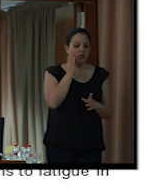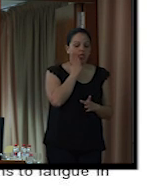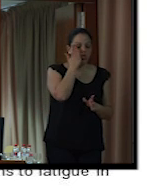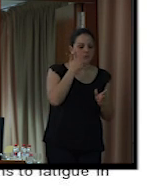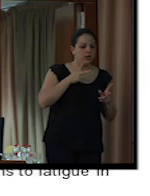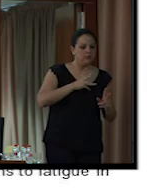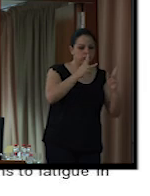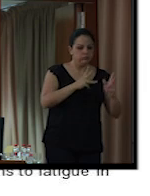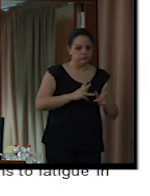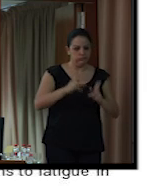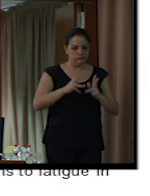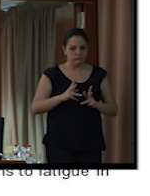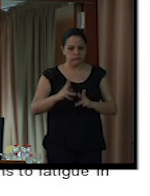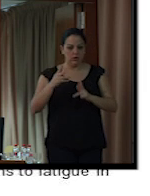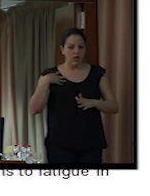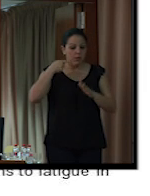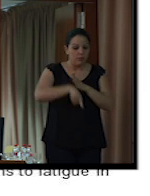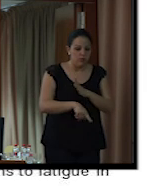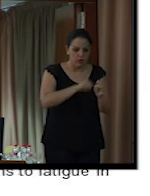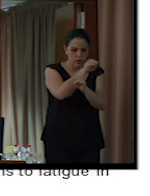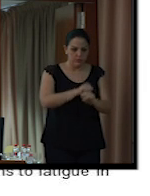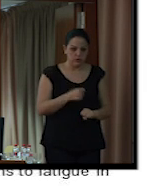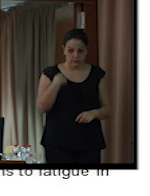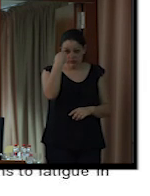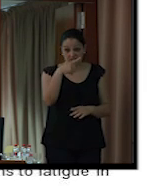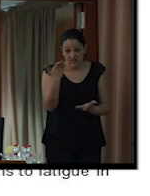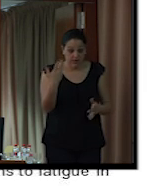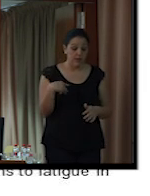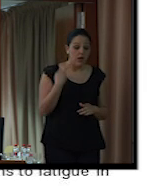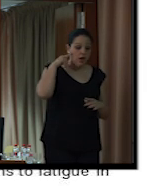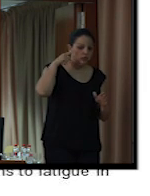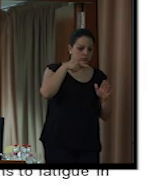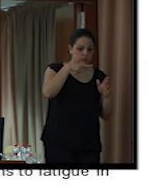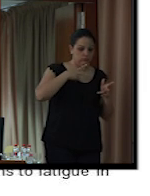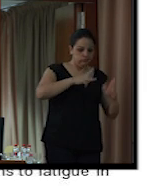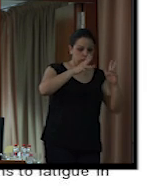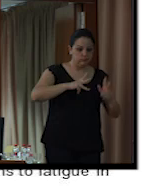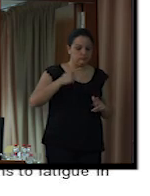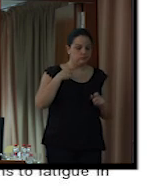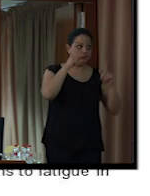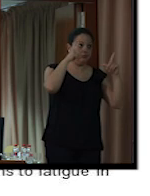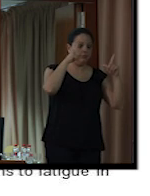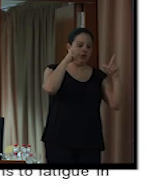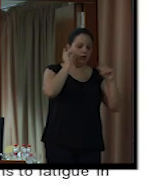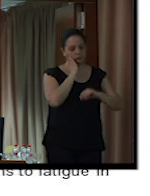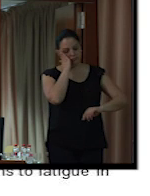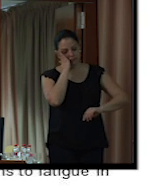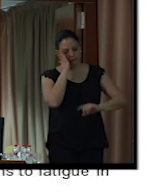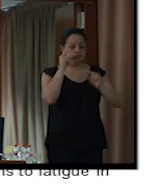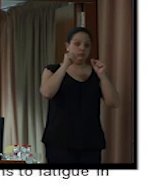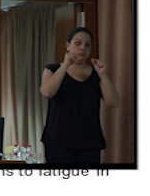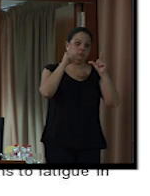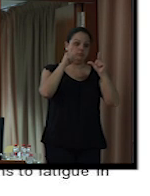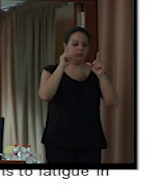sueño profundo, os vais despertando a lo largo de la noche, lo sabéis. Y sobre todo, esto es importante, la reducción de sueño delta, de sueño lento